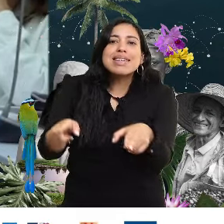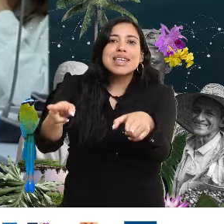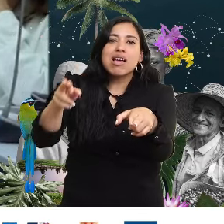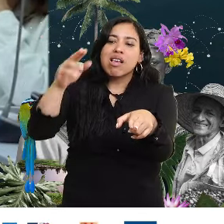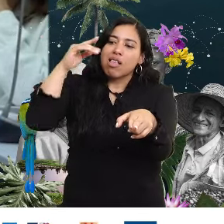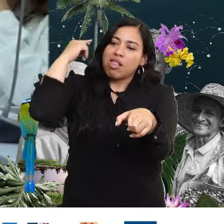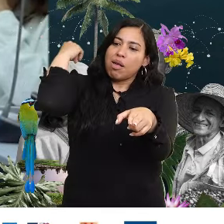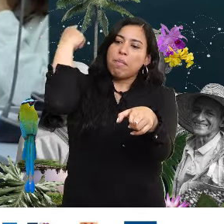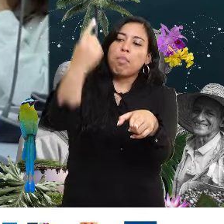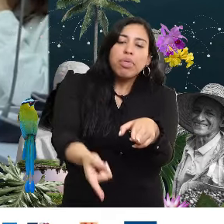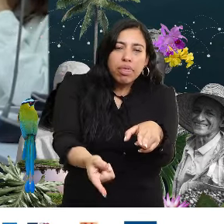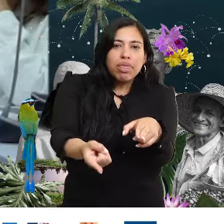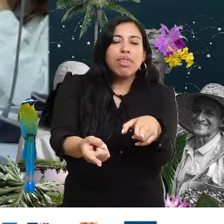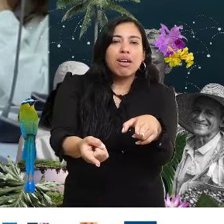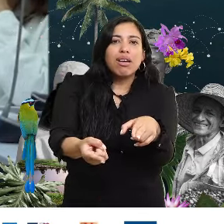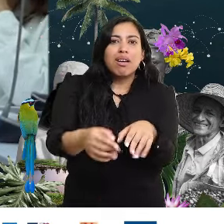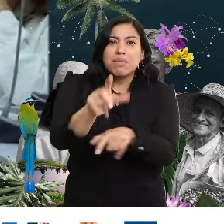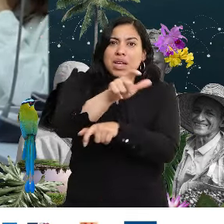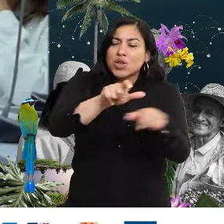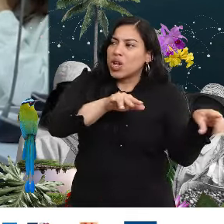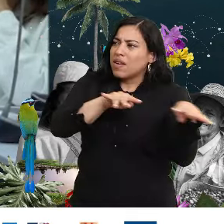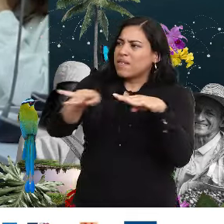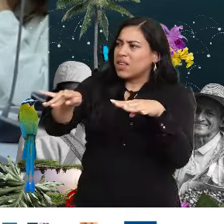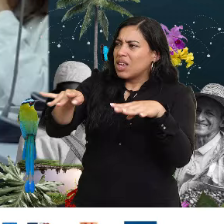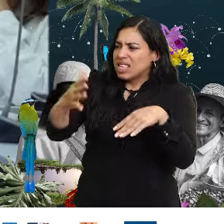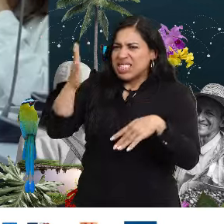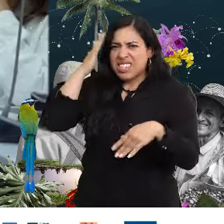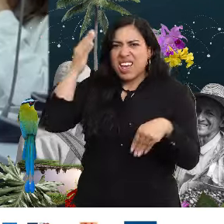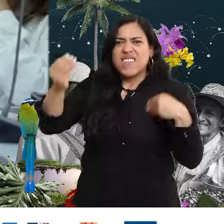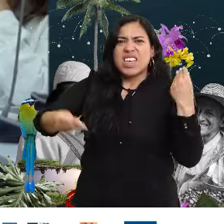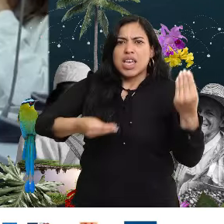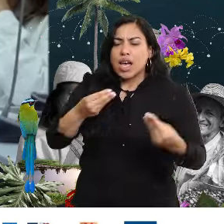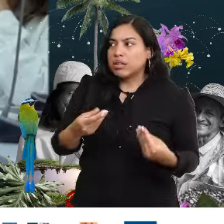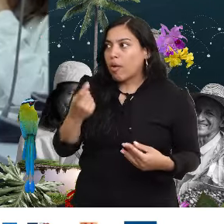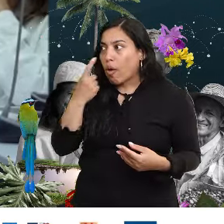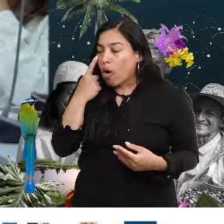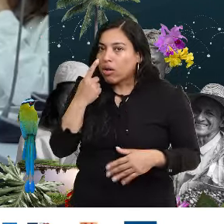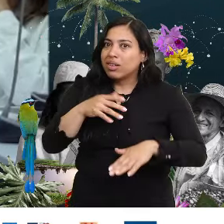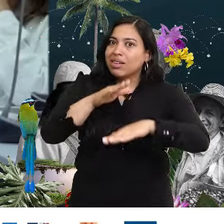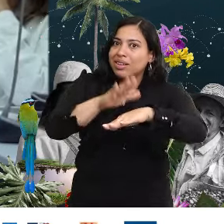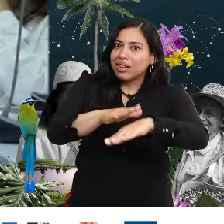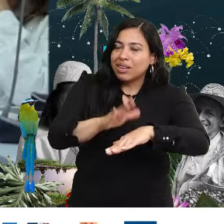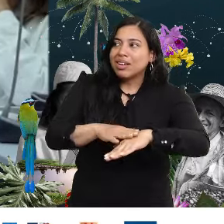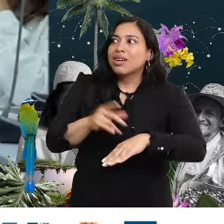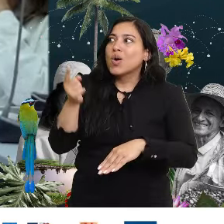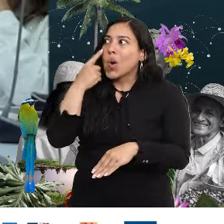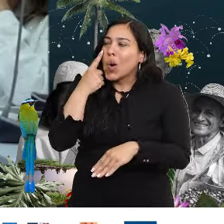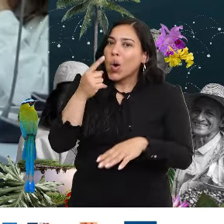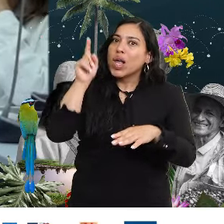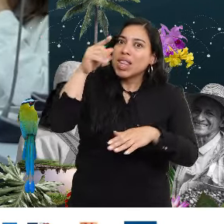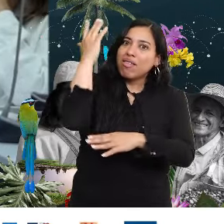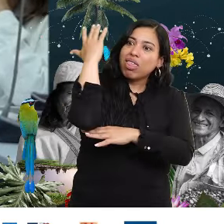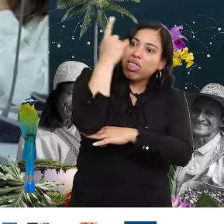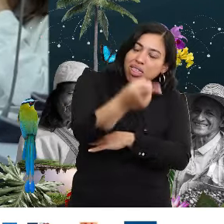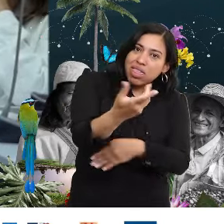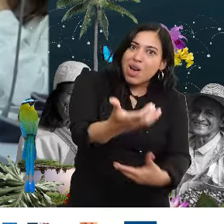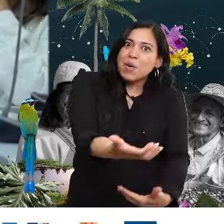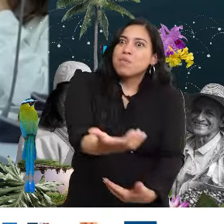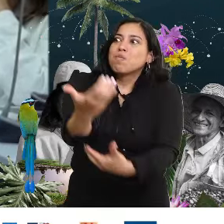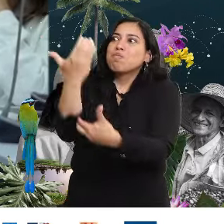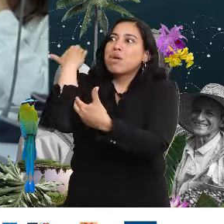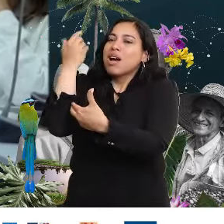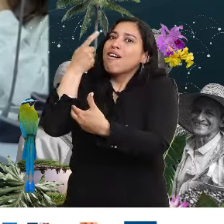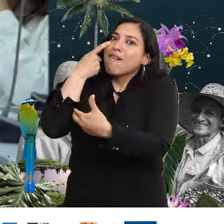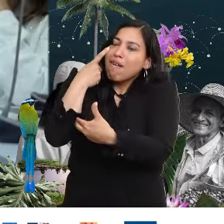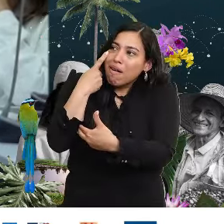esa experiencia ecosistémica de saber qué hacer, alertaba que necesitaba llegar a ese sitio a remover la bonga, porque si no